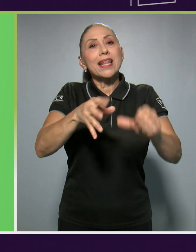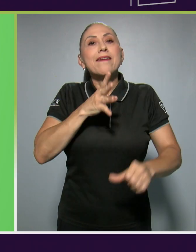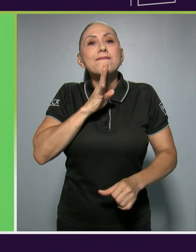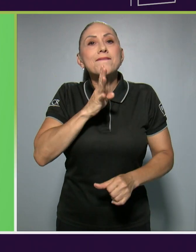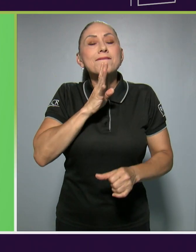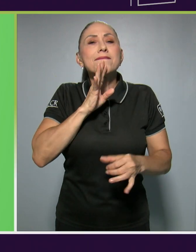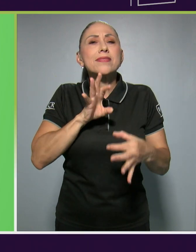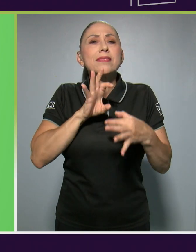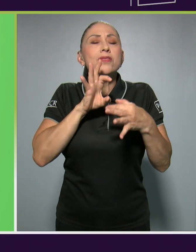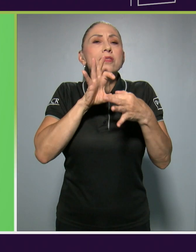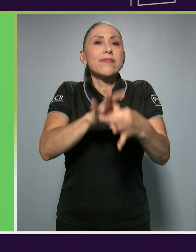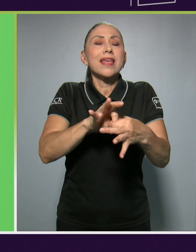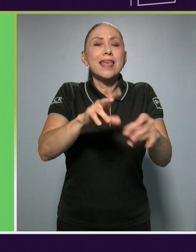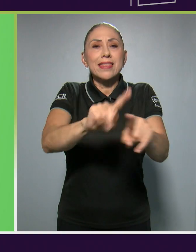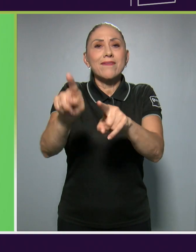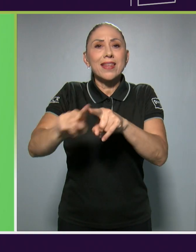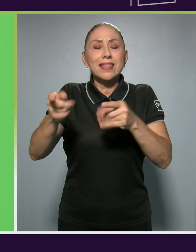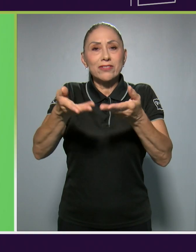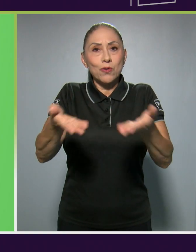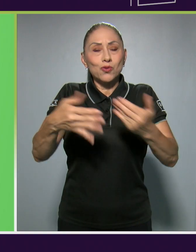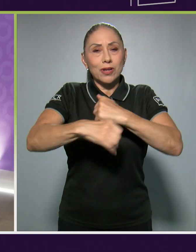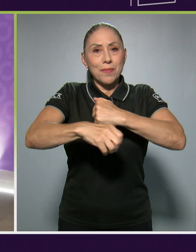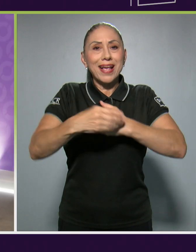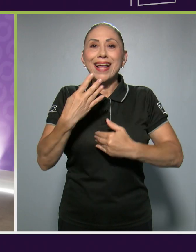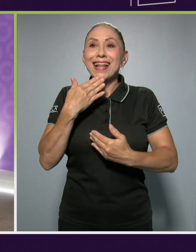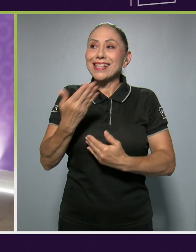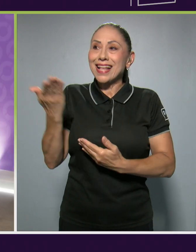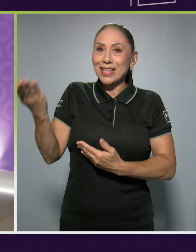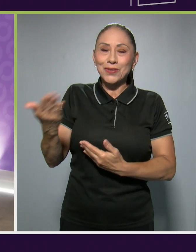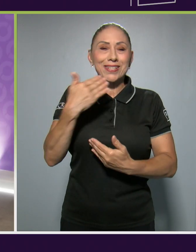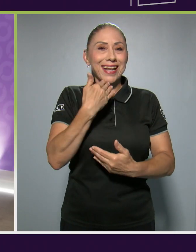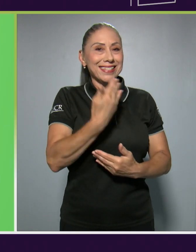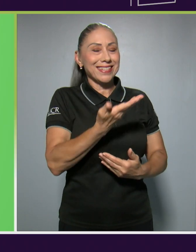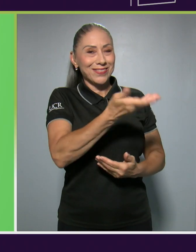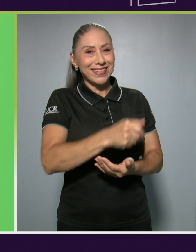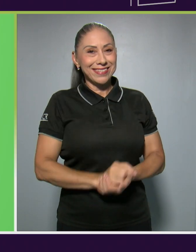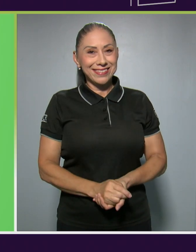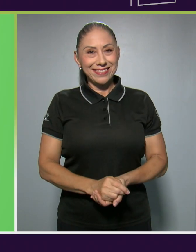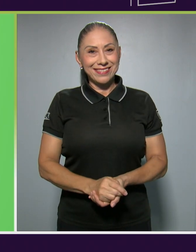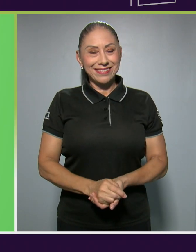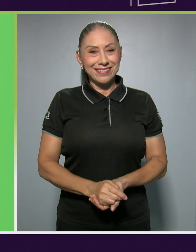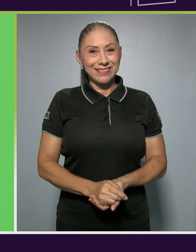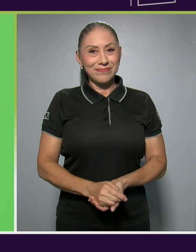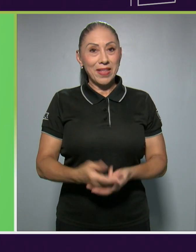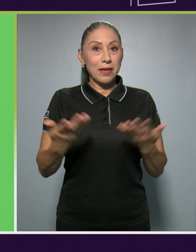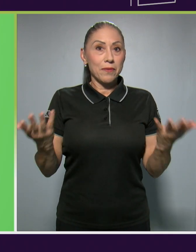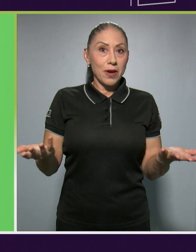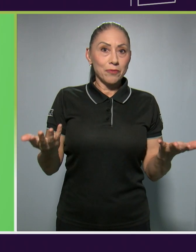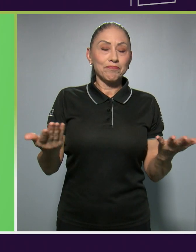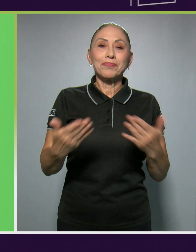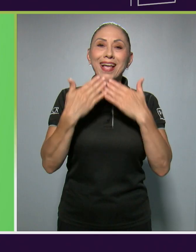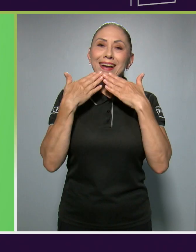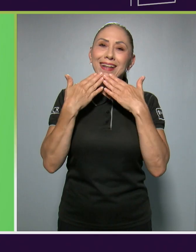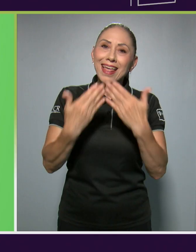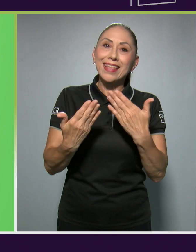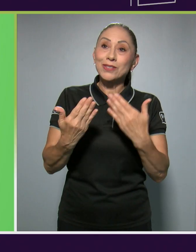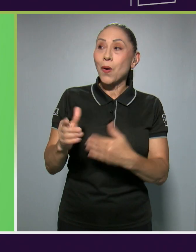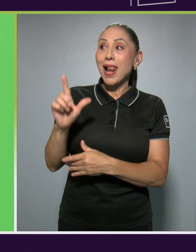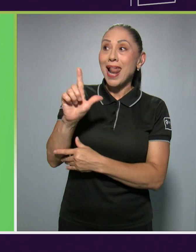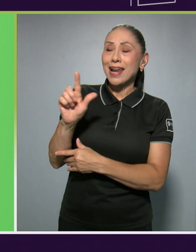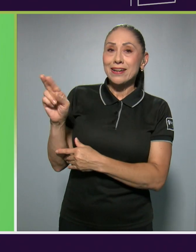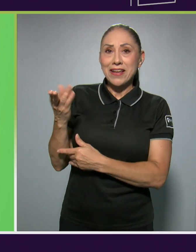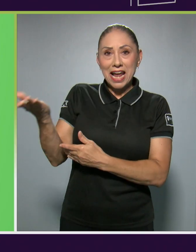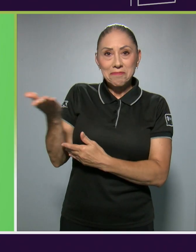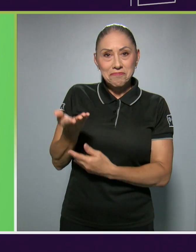¿verdad?, que pone a disposición la campaña. Muchas gracias a las dos. Gracias a Muchas ustedes. gracias. Y bueno, les agradezco mucho a Lara y a Rebeca que nos